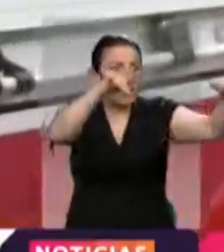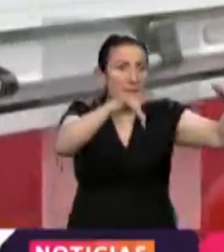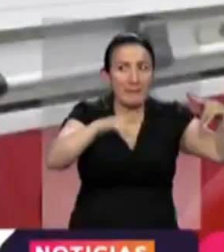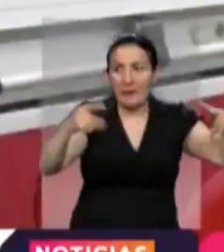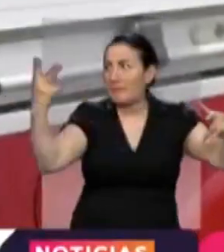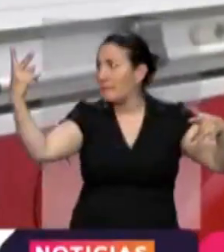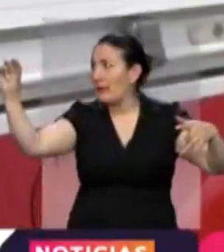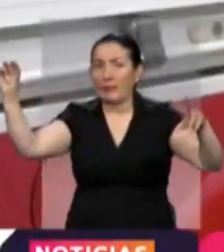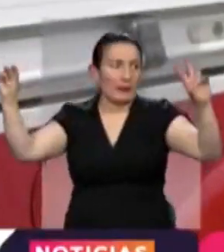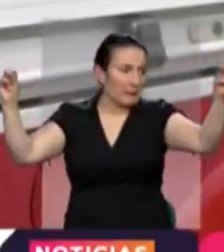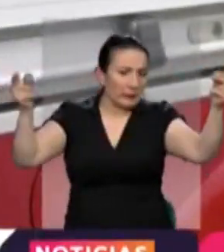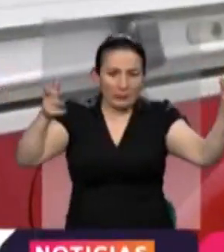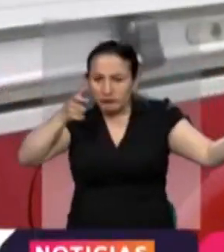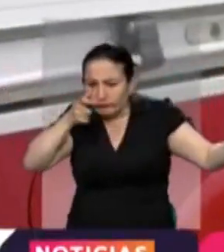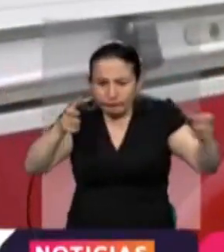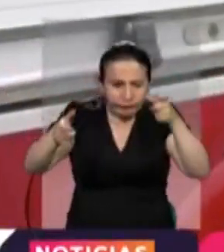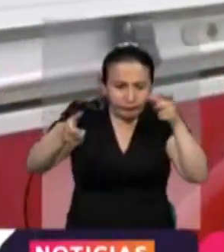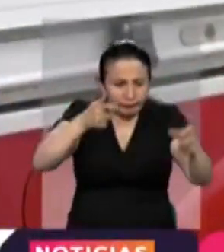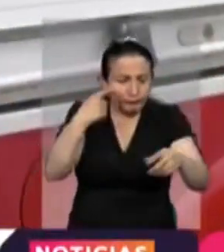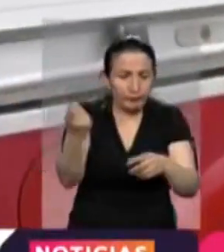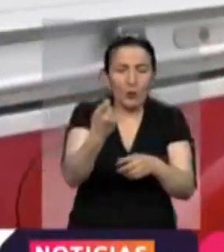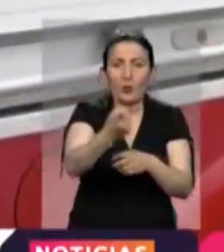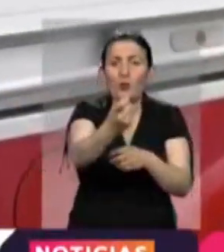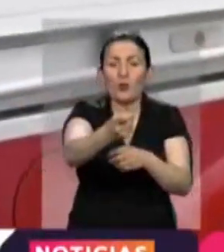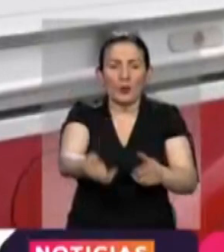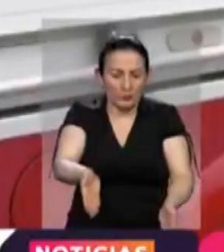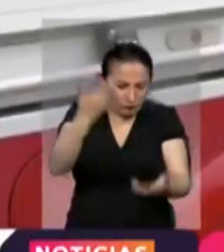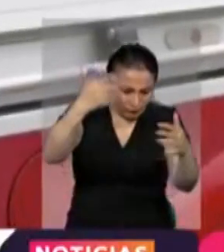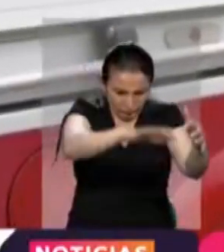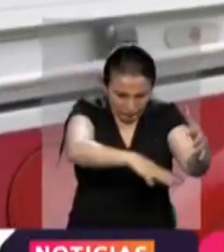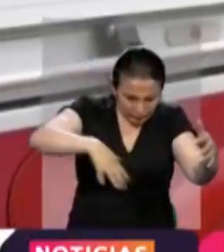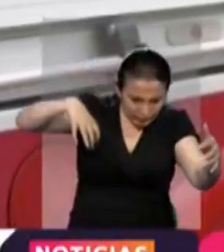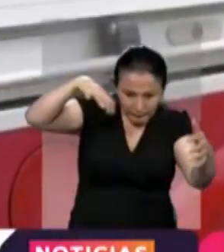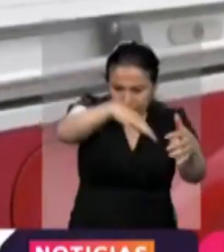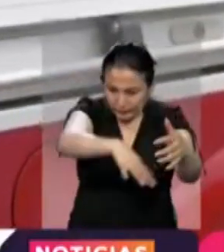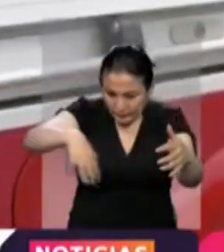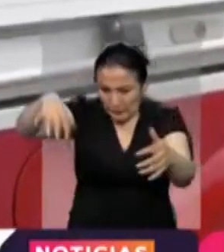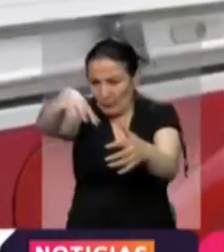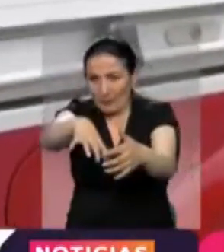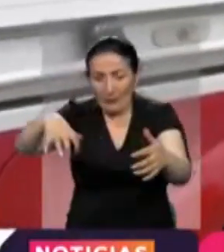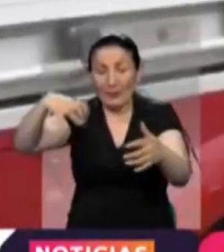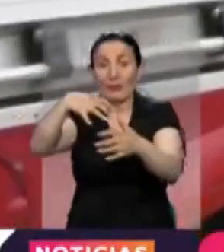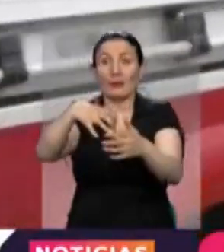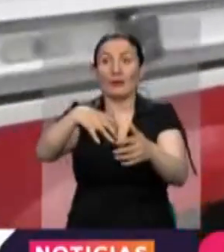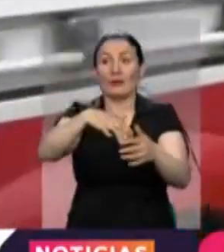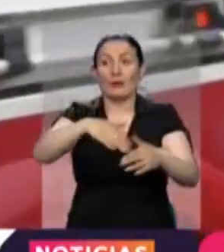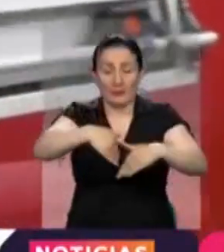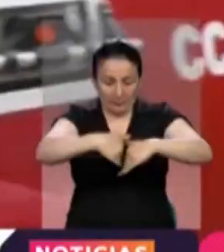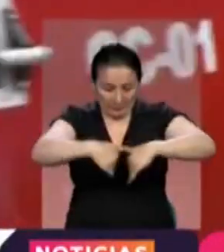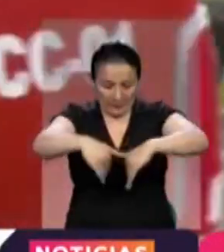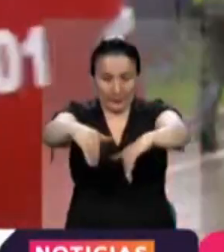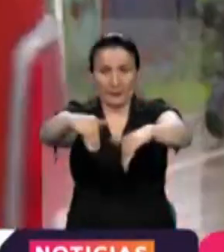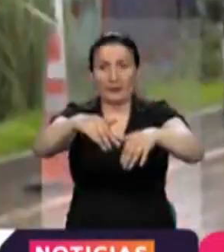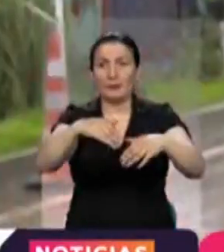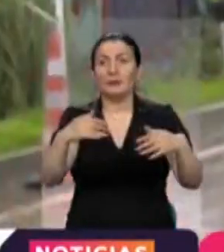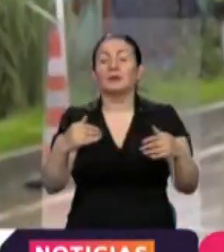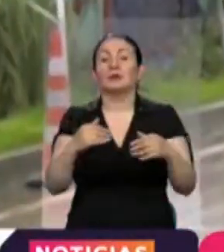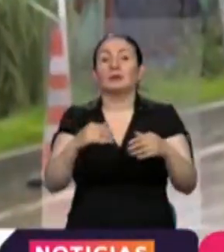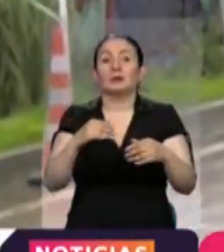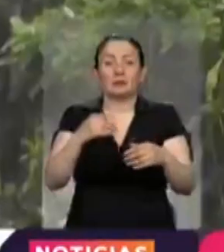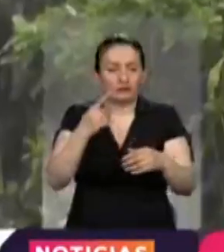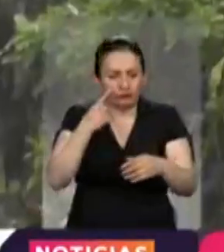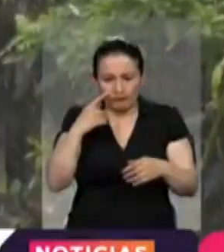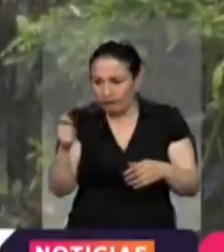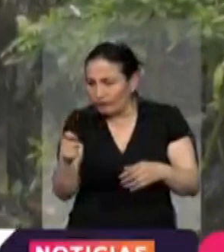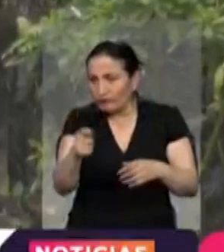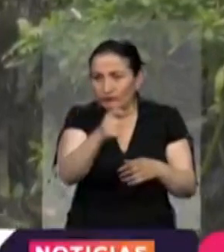otro, trabajando no solamente en búsqueda, sino en remoción, en rehabilitación de ese espacio, en detección de